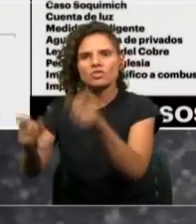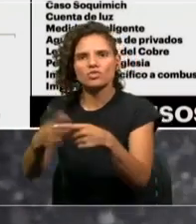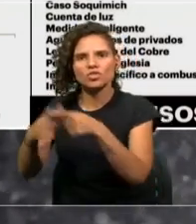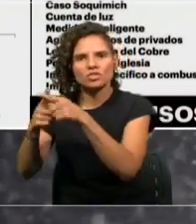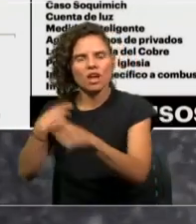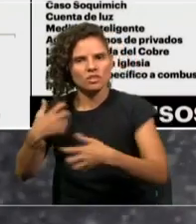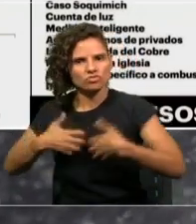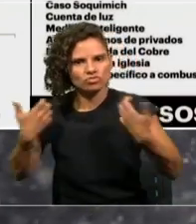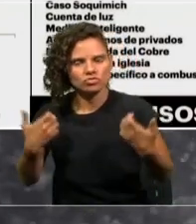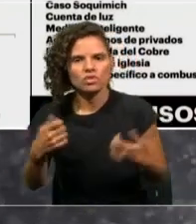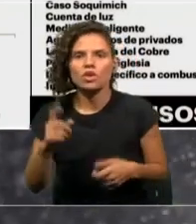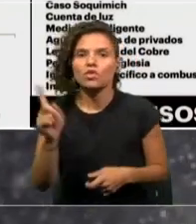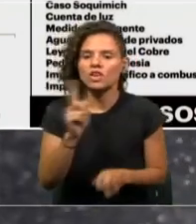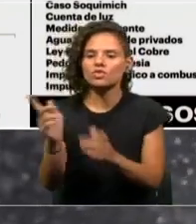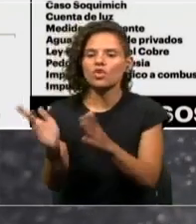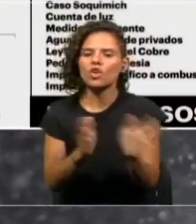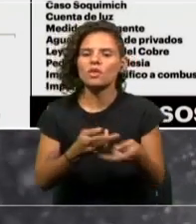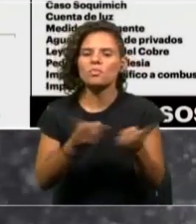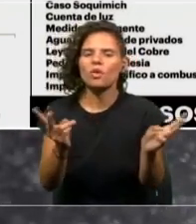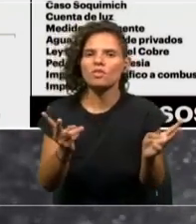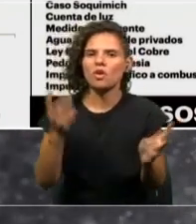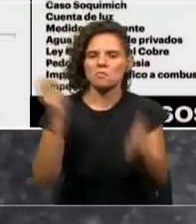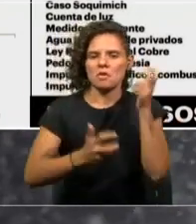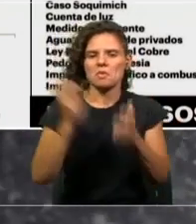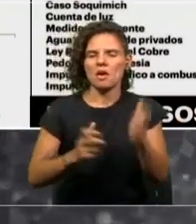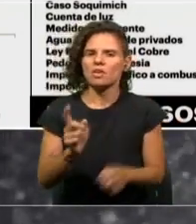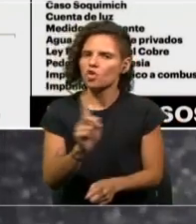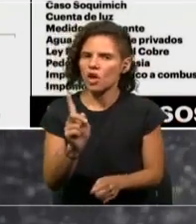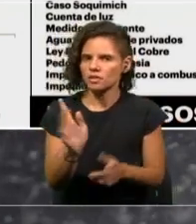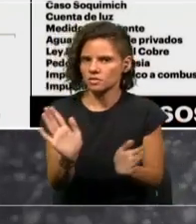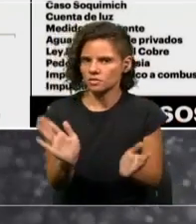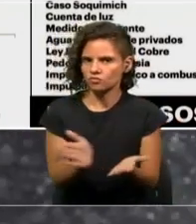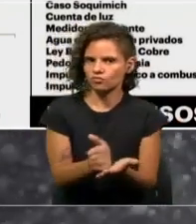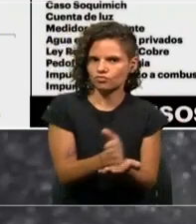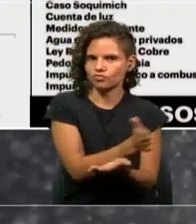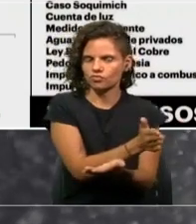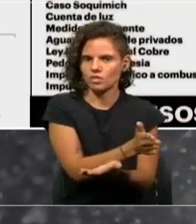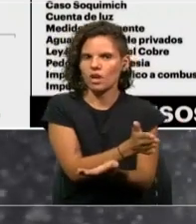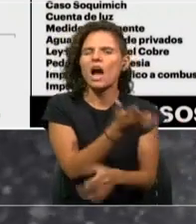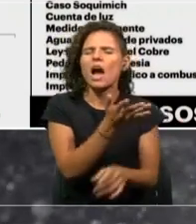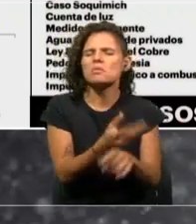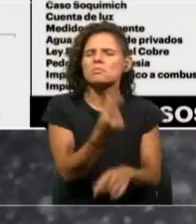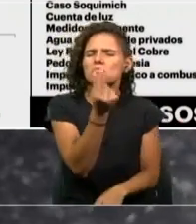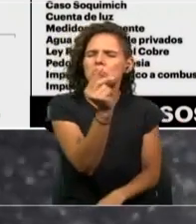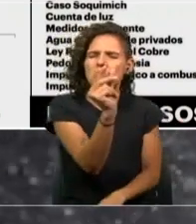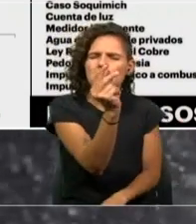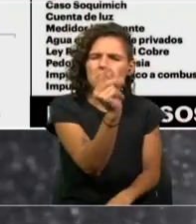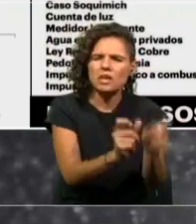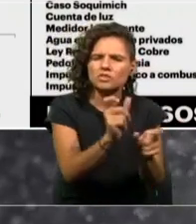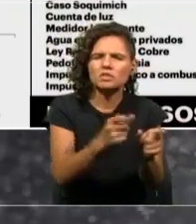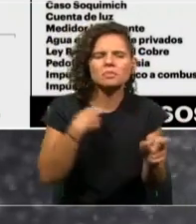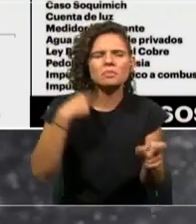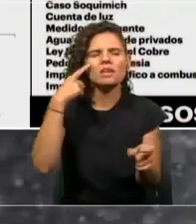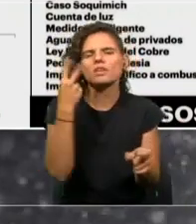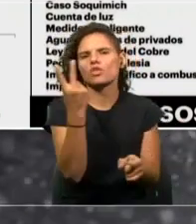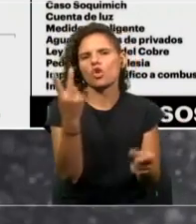un problema de orden público y de grupos violentistas organizados. Solamente un pequeño porcentaje piensa que son las dos cosas.